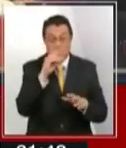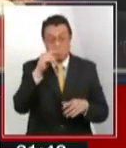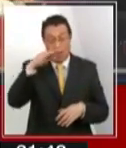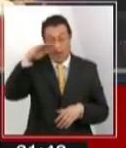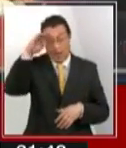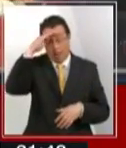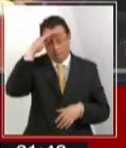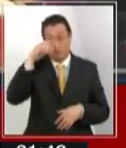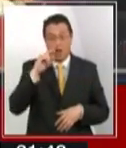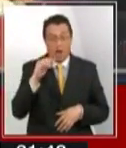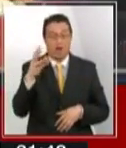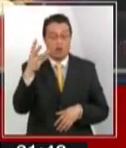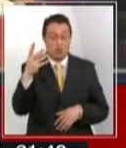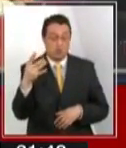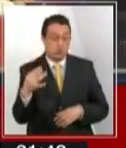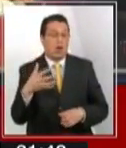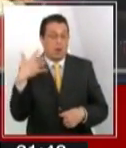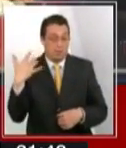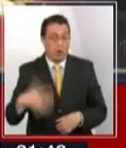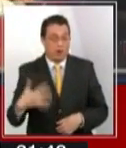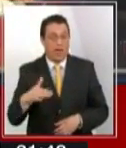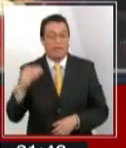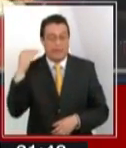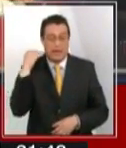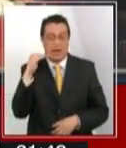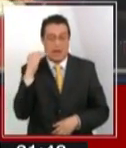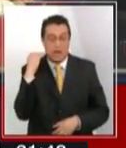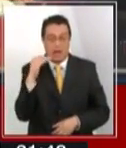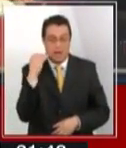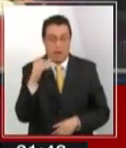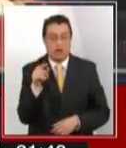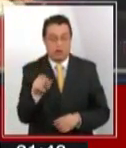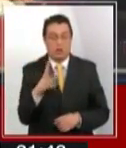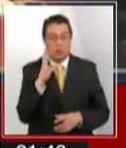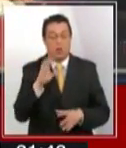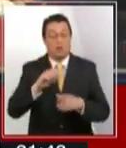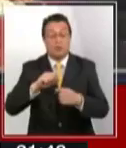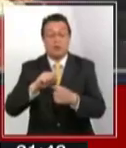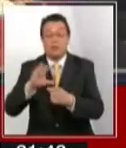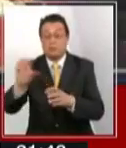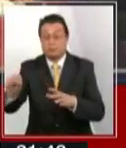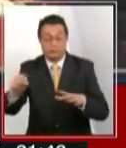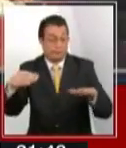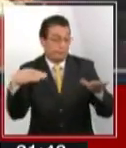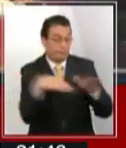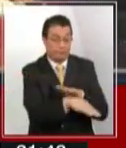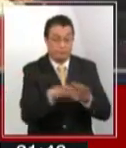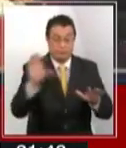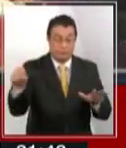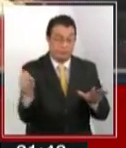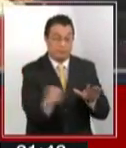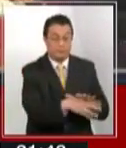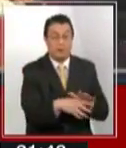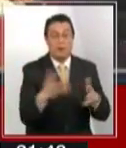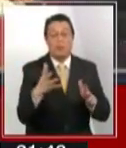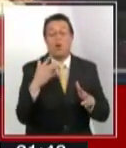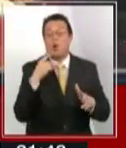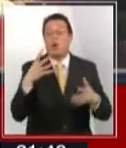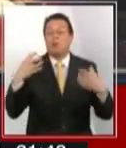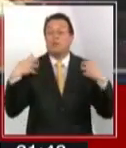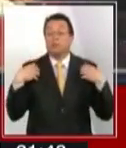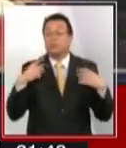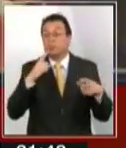diría que hay un número importante de niños que la privación de libertad con fines tutelares y